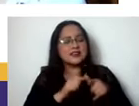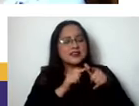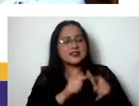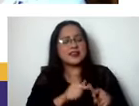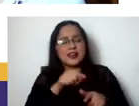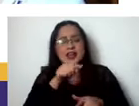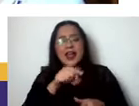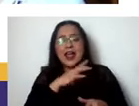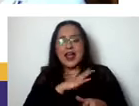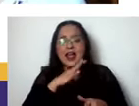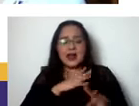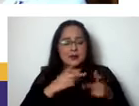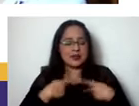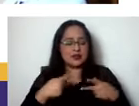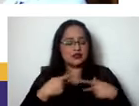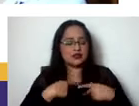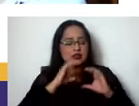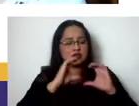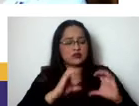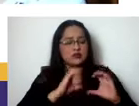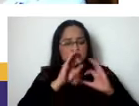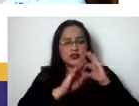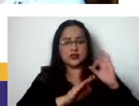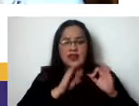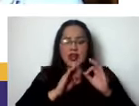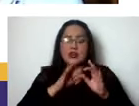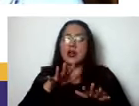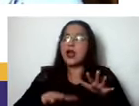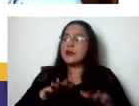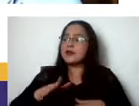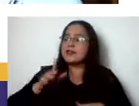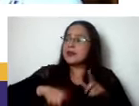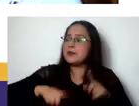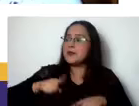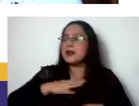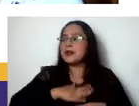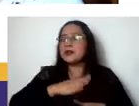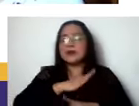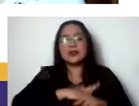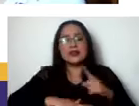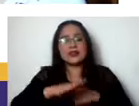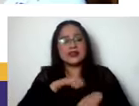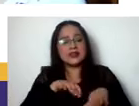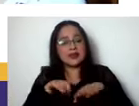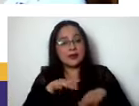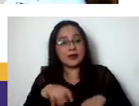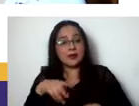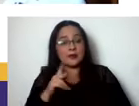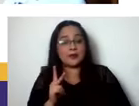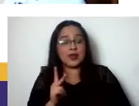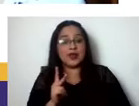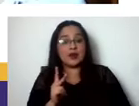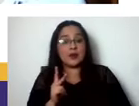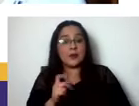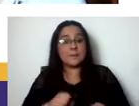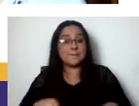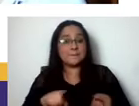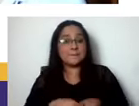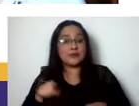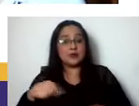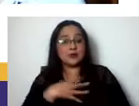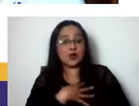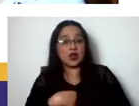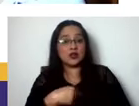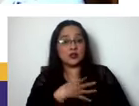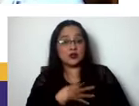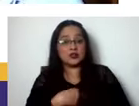laboral. Unas podemos ser más exigentes o no, en función de esquemas, pero que podrías exigir a tus propios hijos, a